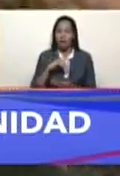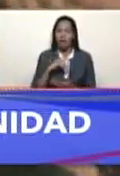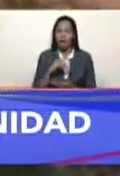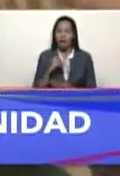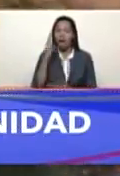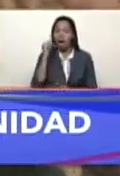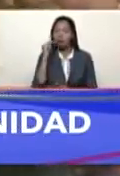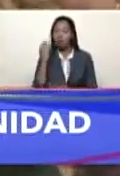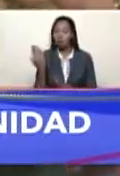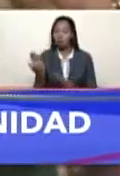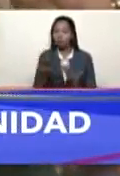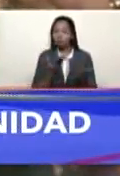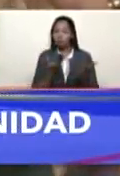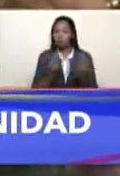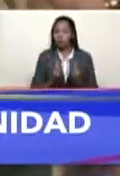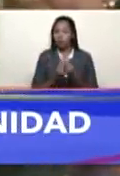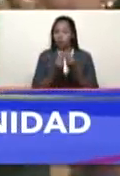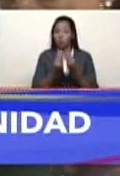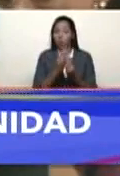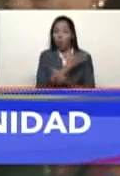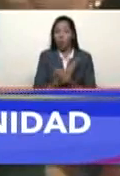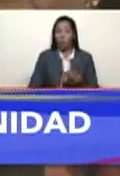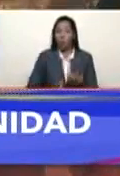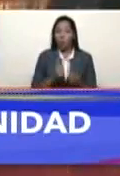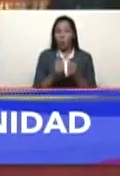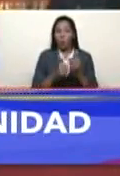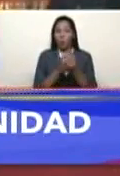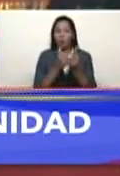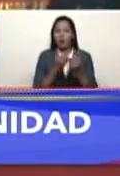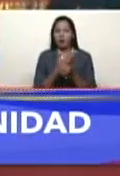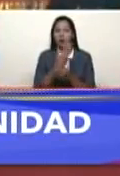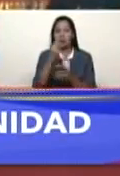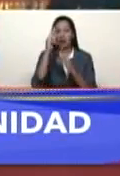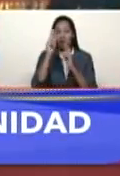Aristóbulo, junto a Delcy, encárgate.